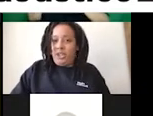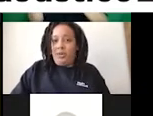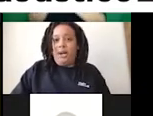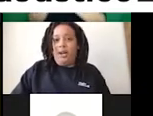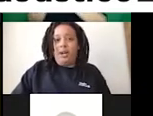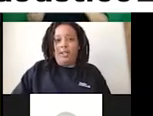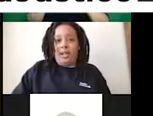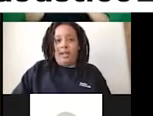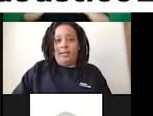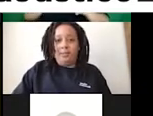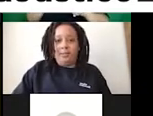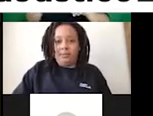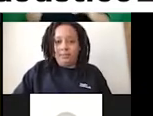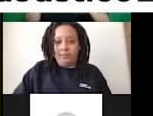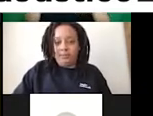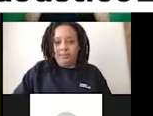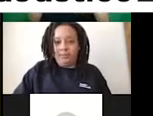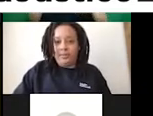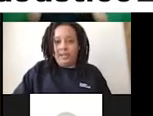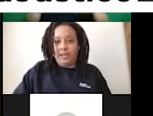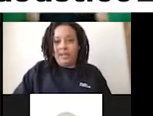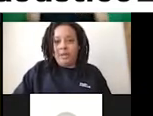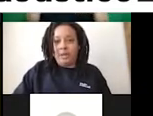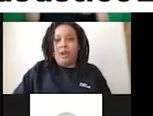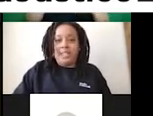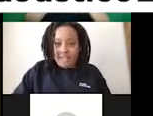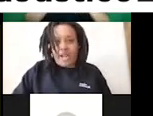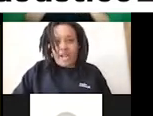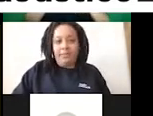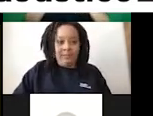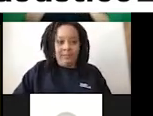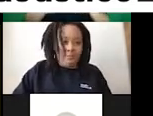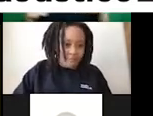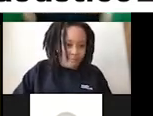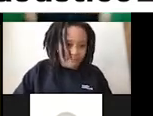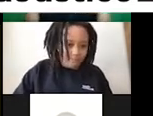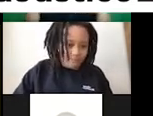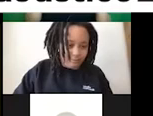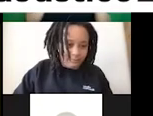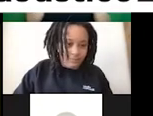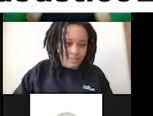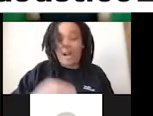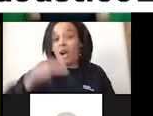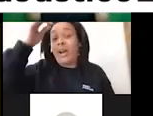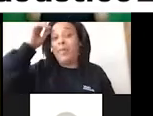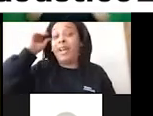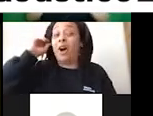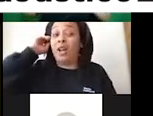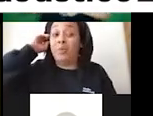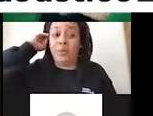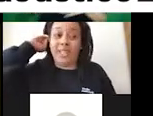la desinformación es el problema más urgente de nuestro tiempo